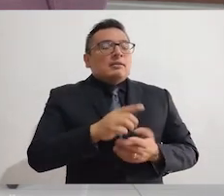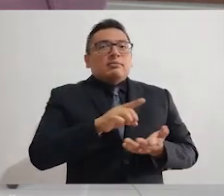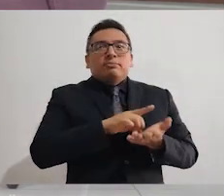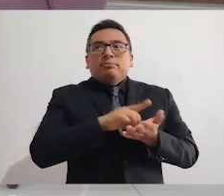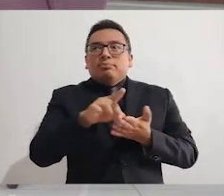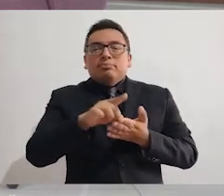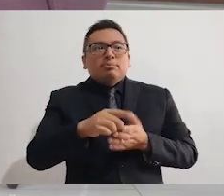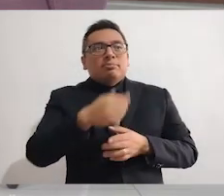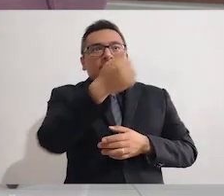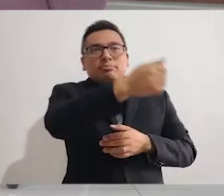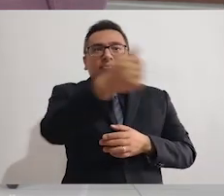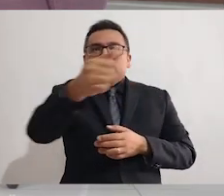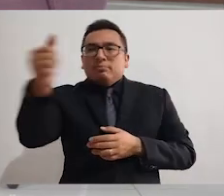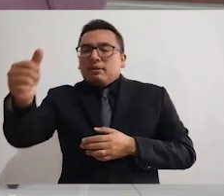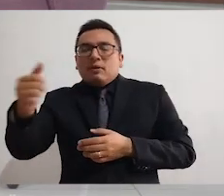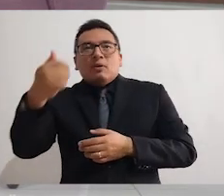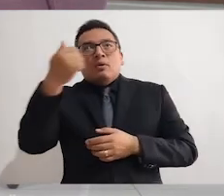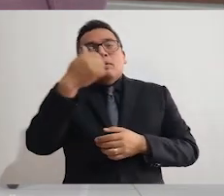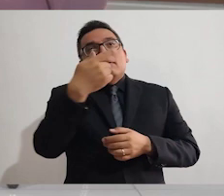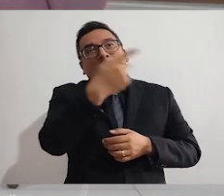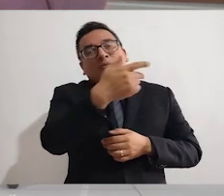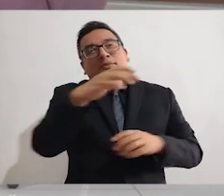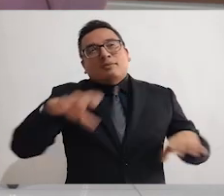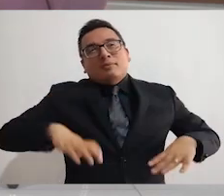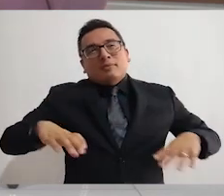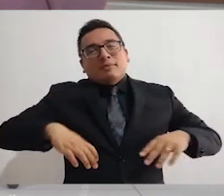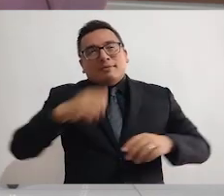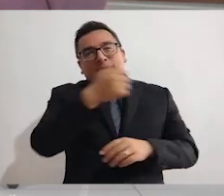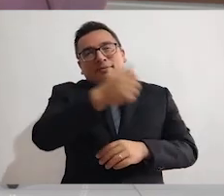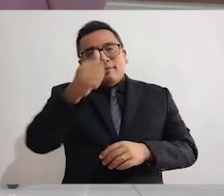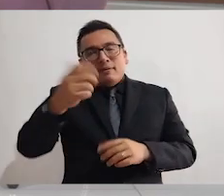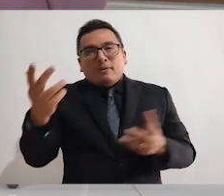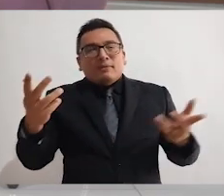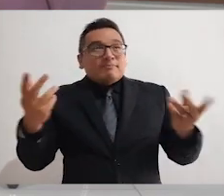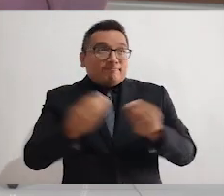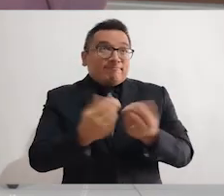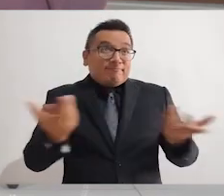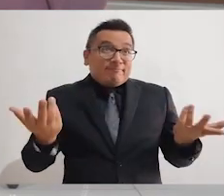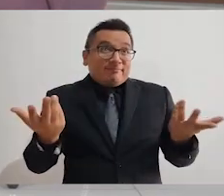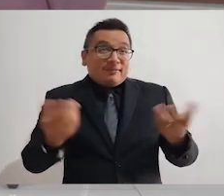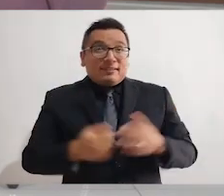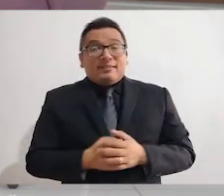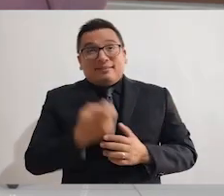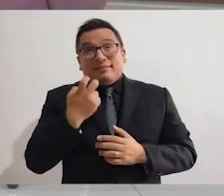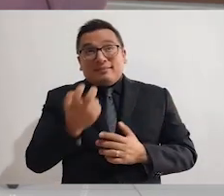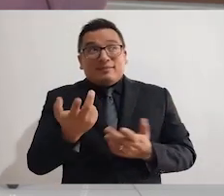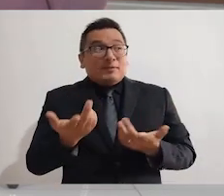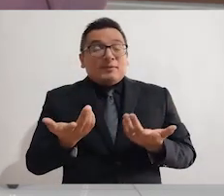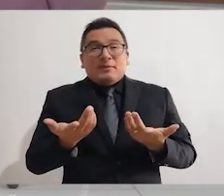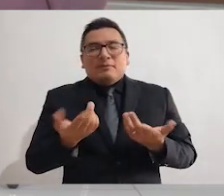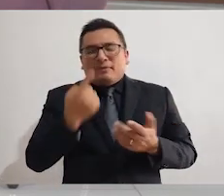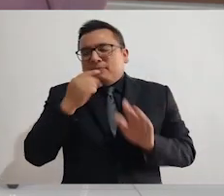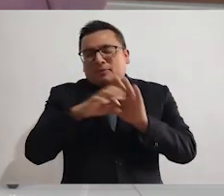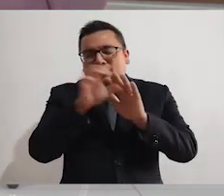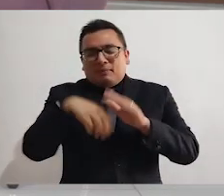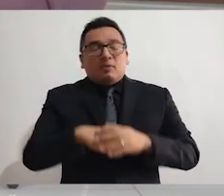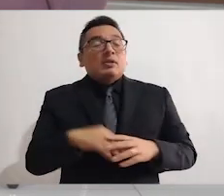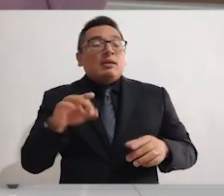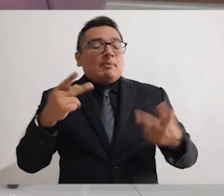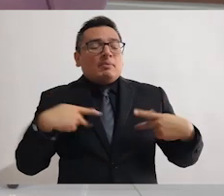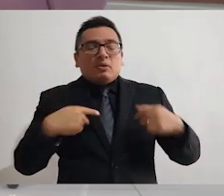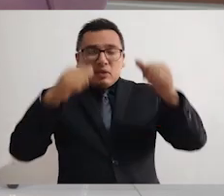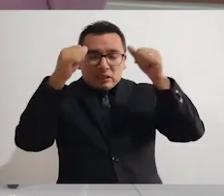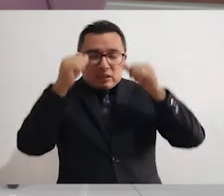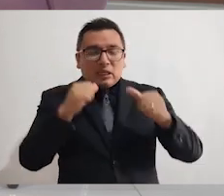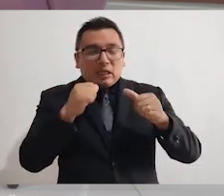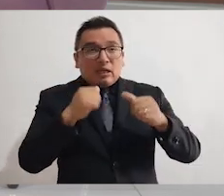debe ser nada fácil, porque una cuestión es una persona que no puede observar y es muy diferente,